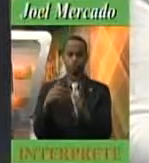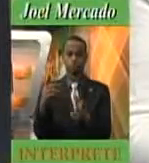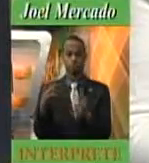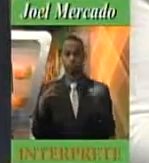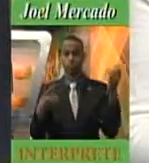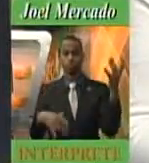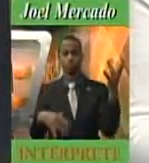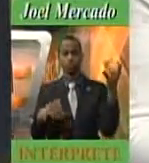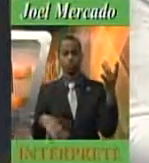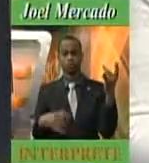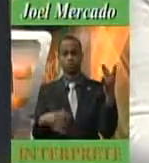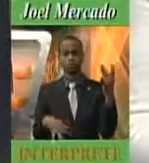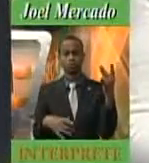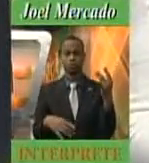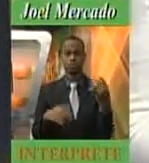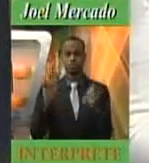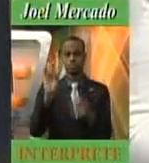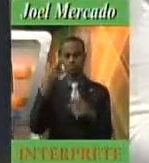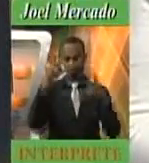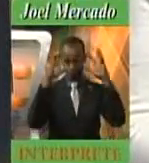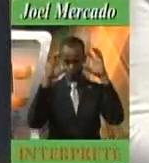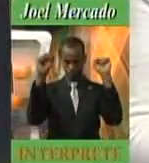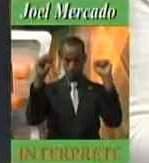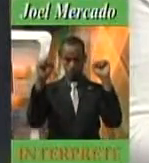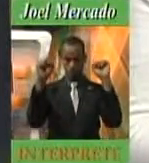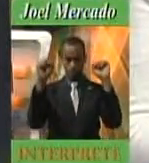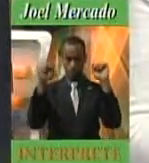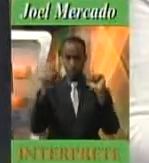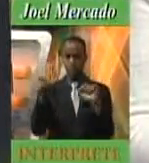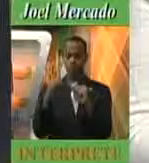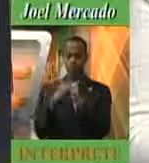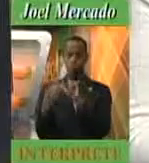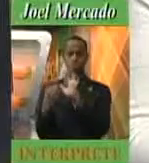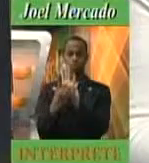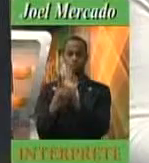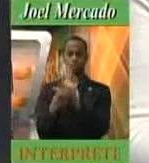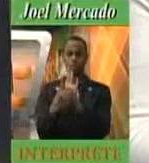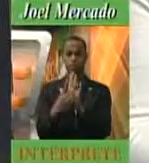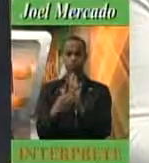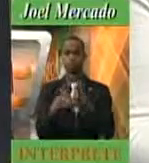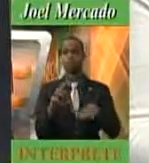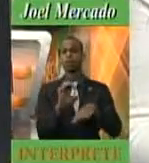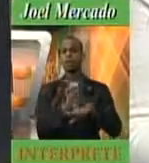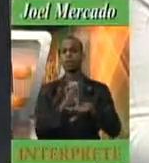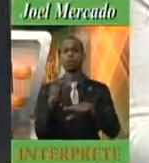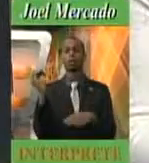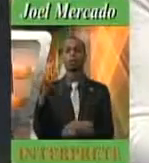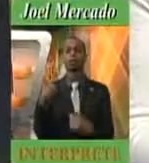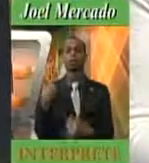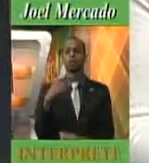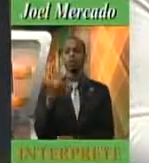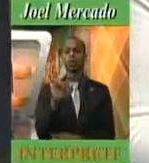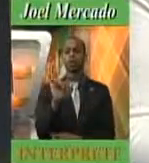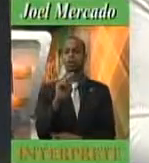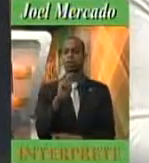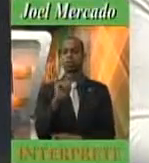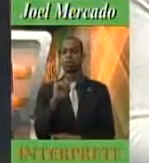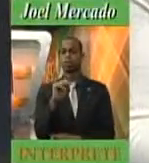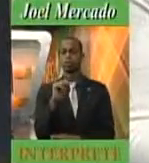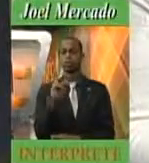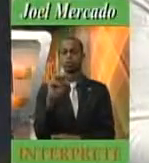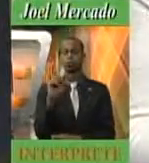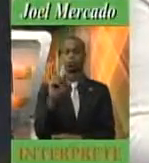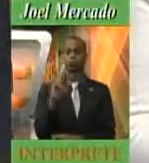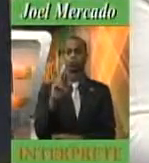Argentina se acaba el vicepresidente, tiene una persona con discapacidad. Y Ecuador tuvo a Lenín. Ecuador Lenín tuvo, espero que